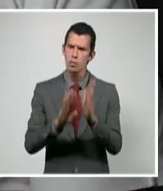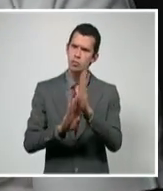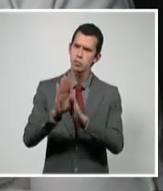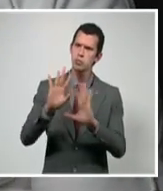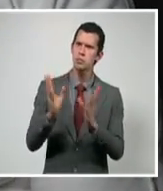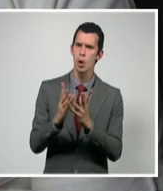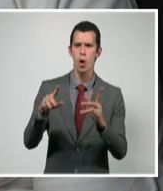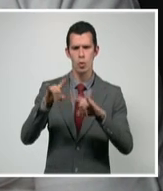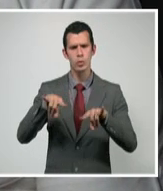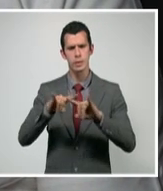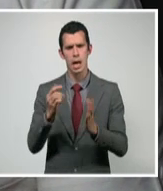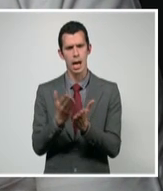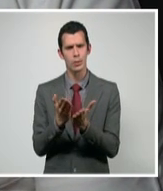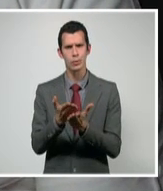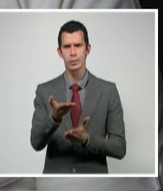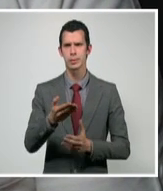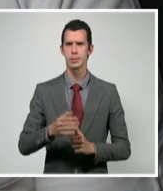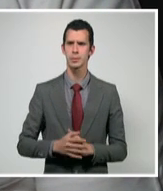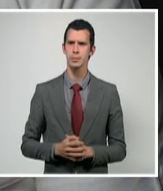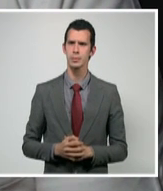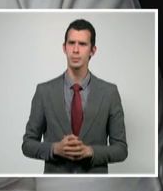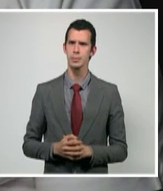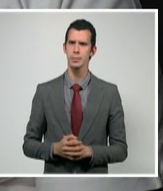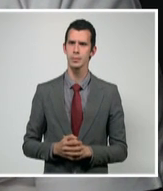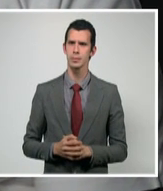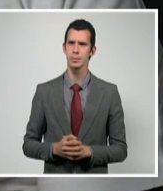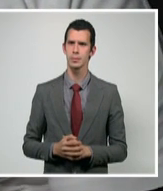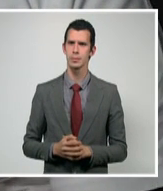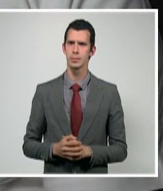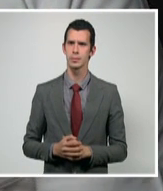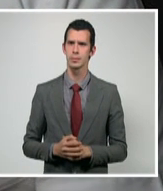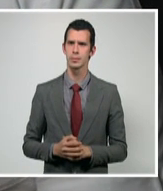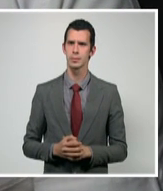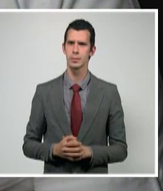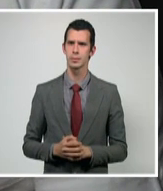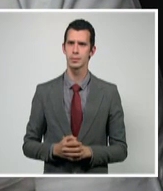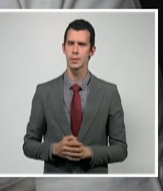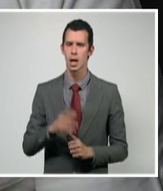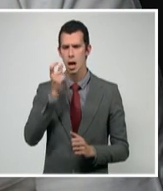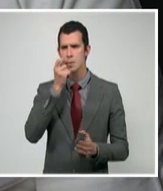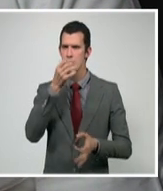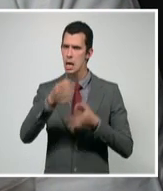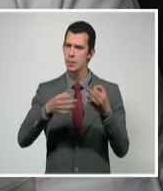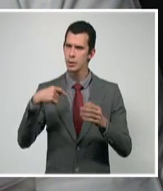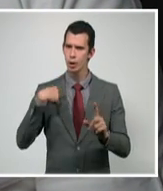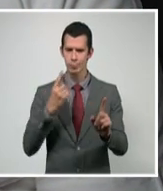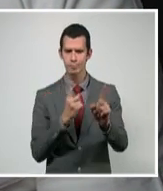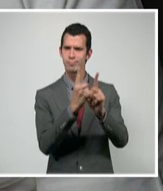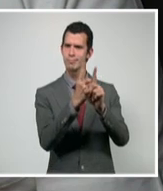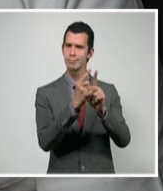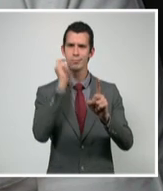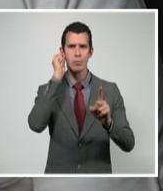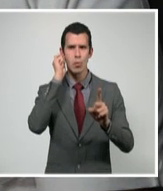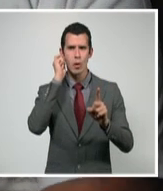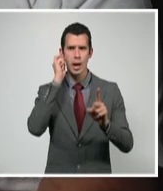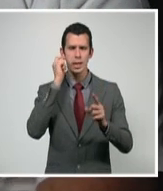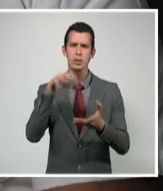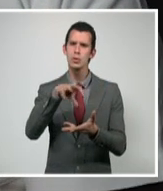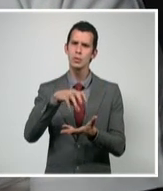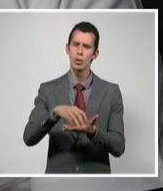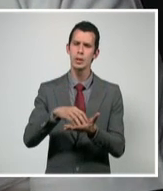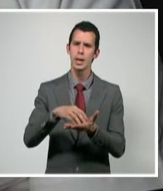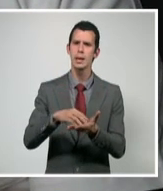conocí en el año 1999 en Chicago precisamente. Habíamos sido invitados por el Chicago Cultural Center y